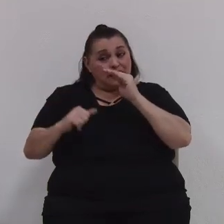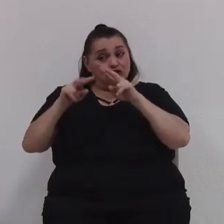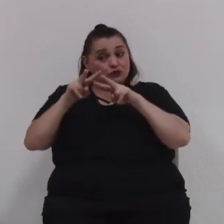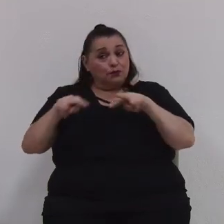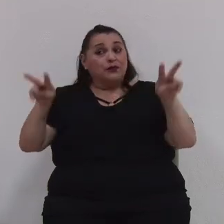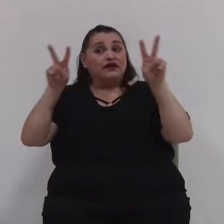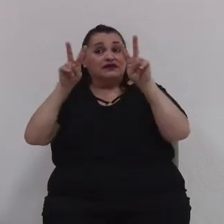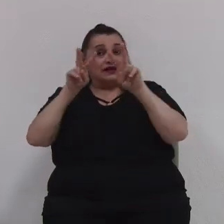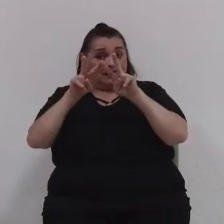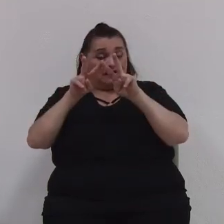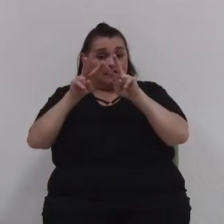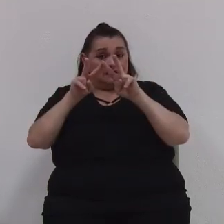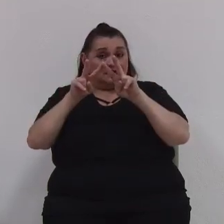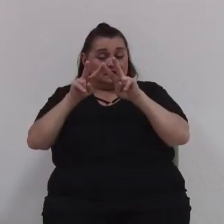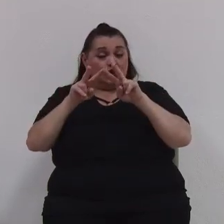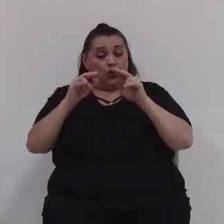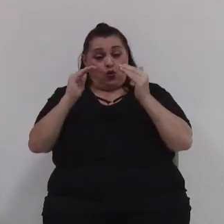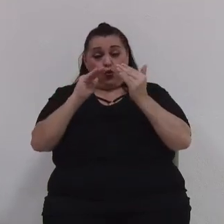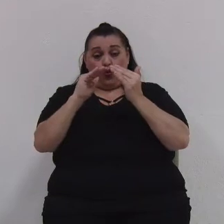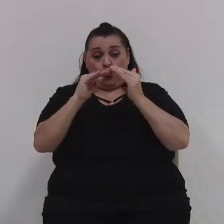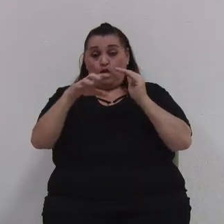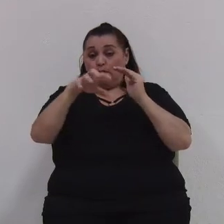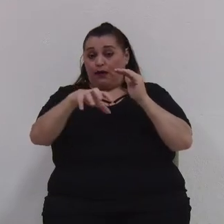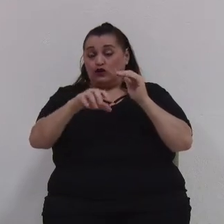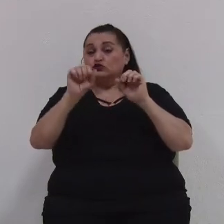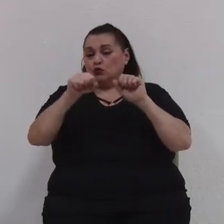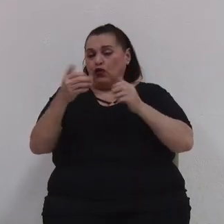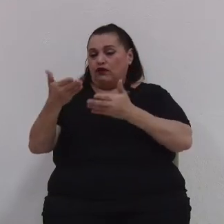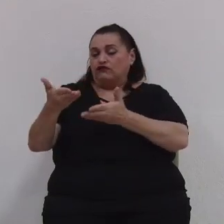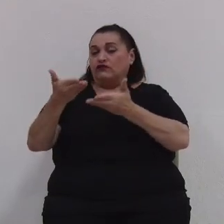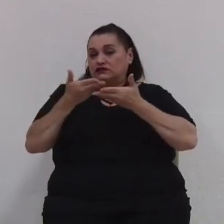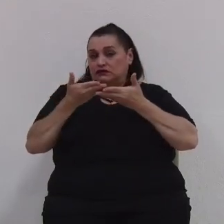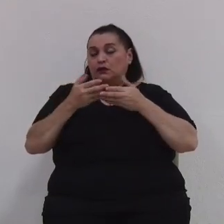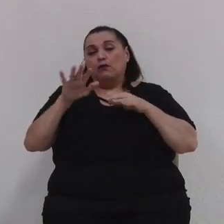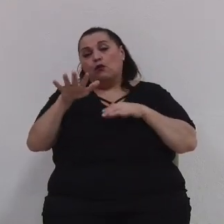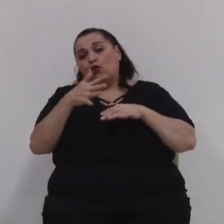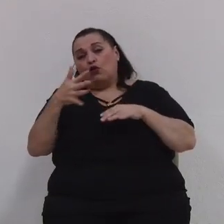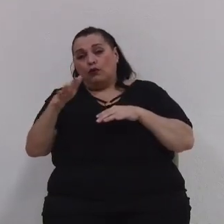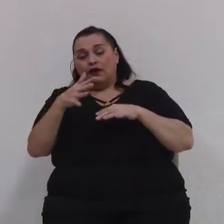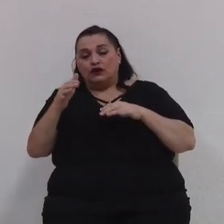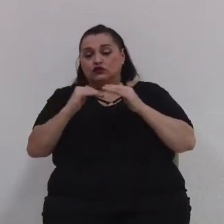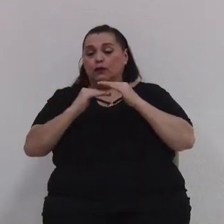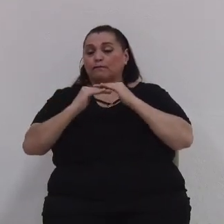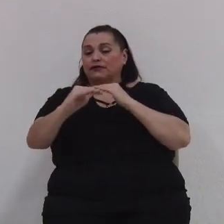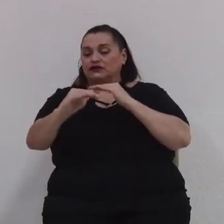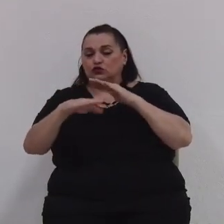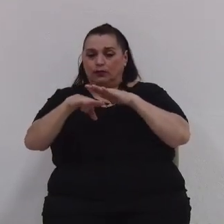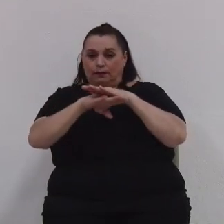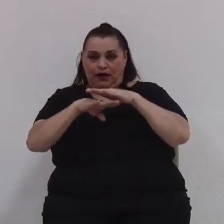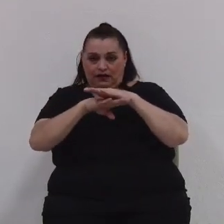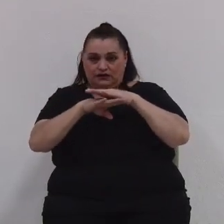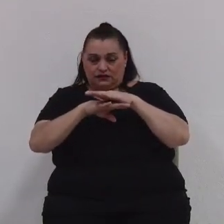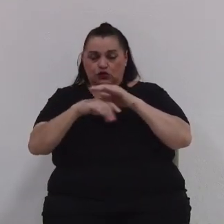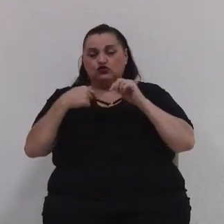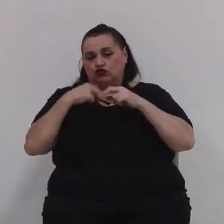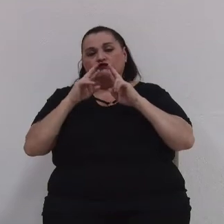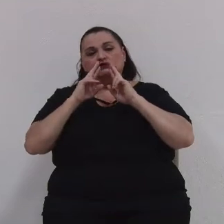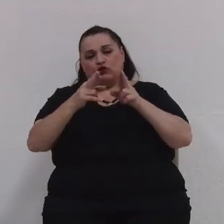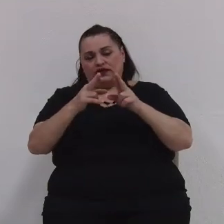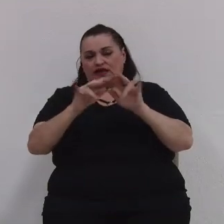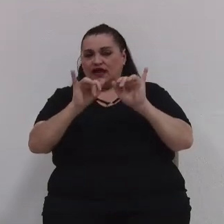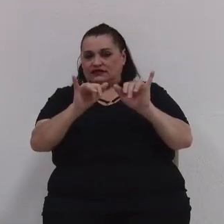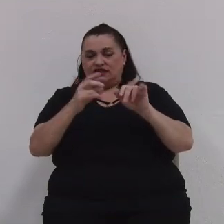hogares más en desventaja urbanos puedan recibir por lo menos, digamos, ese piso básico de prestaciones. Yo le respondería así